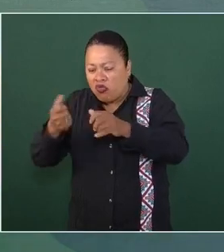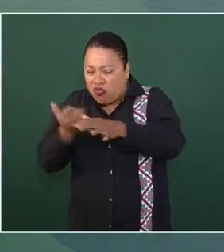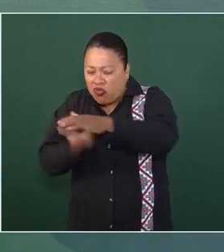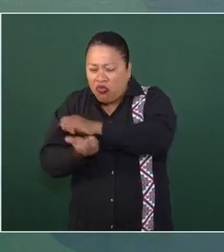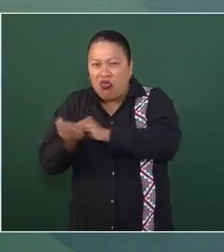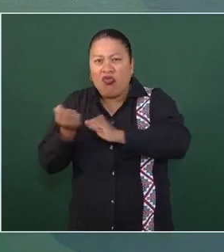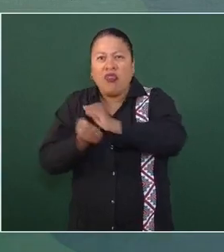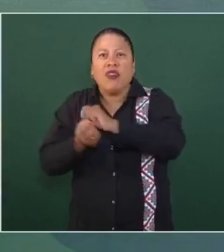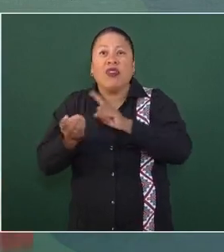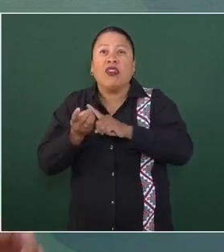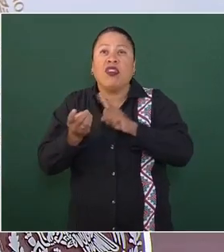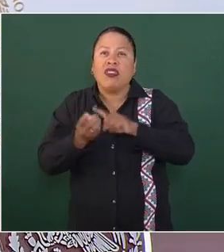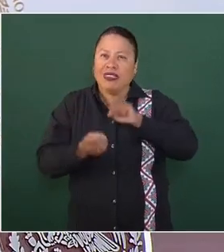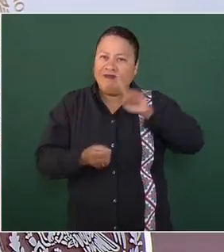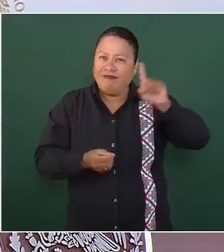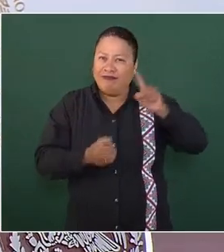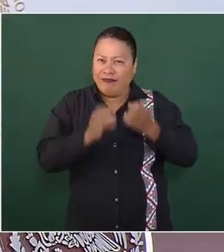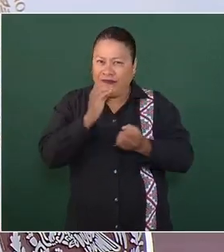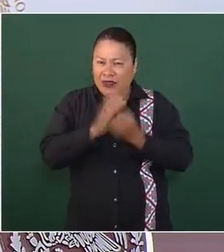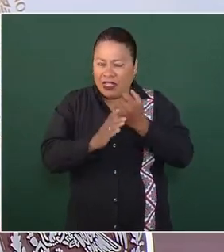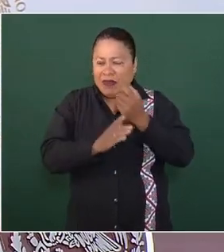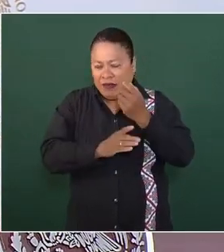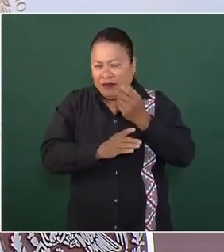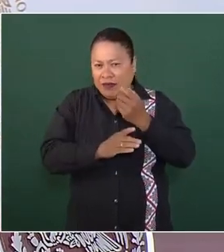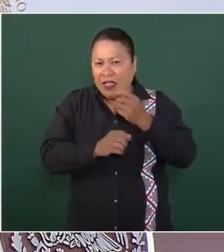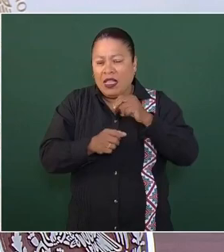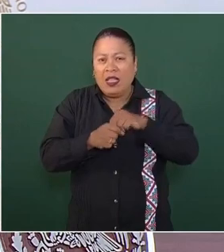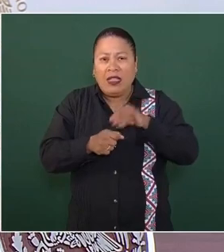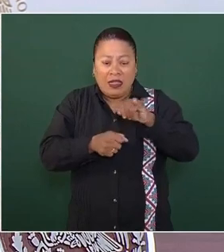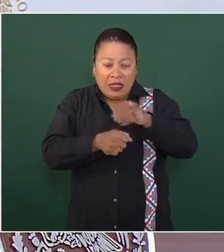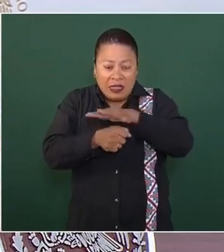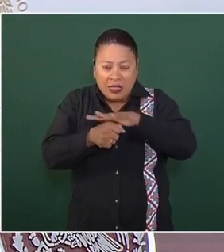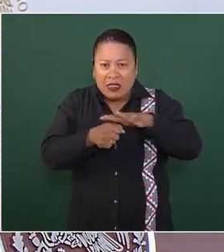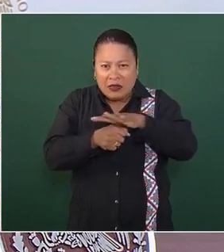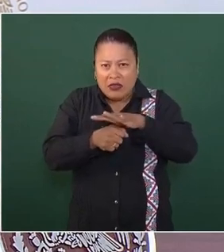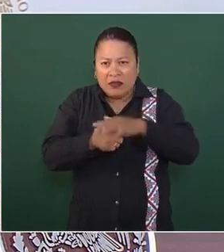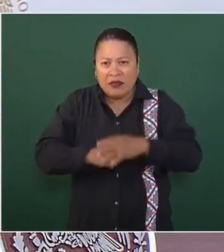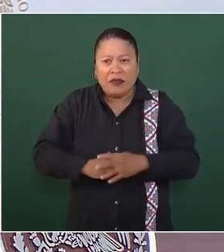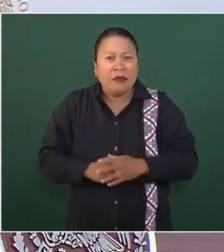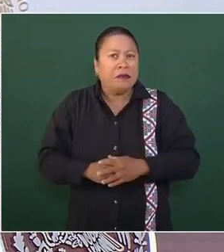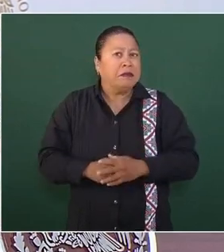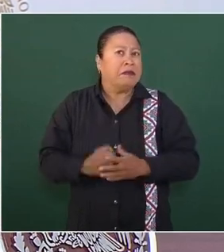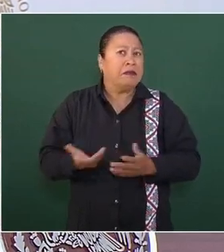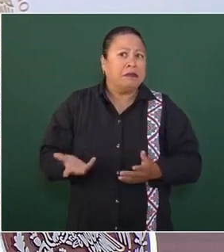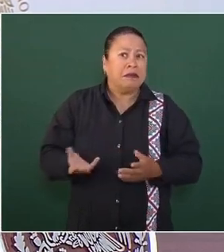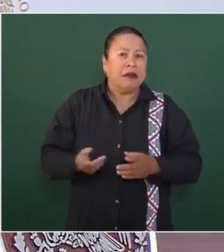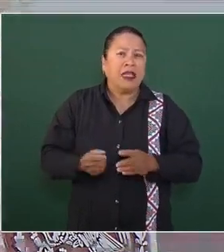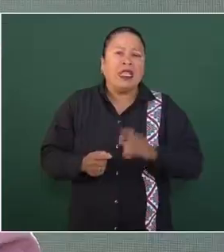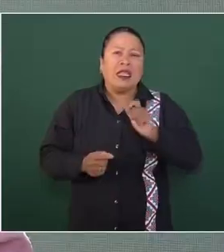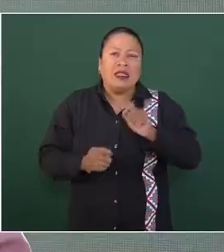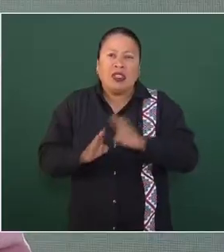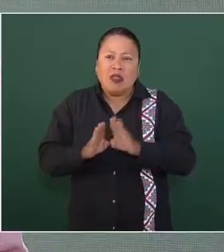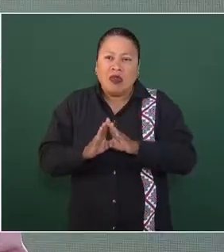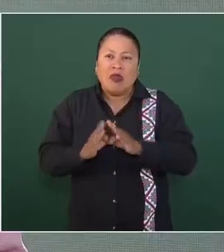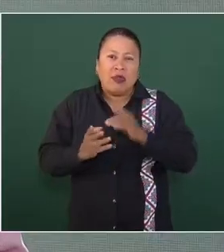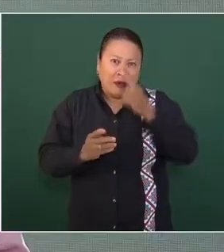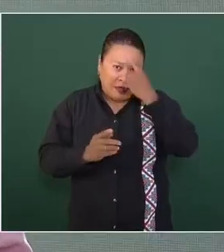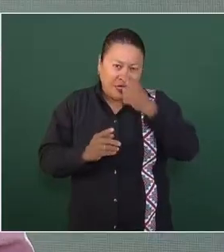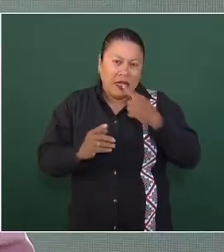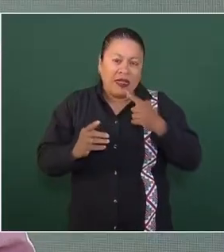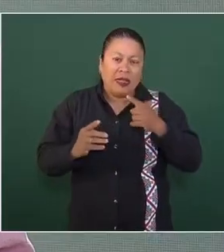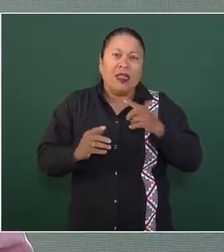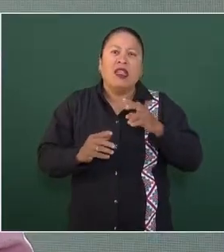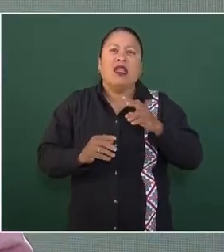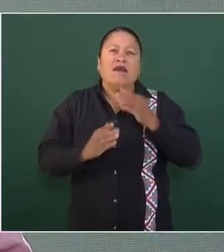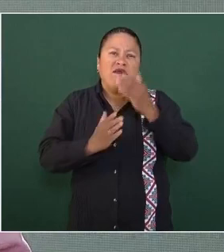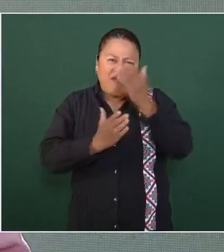en el Istmo estamos hablando de la era de la no